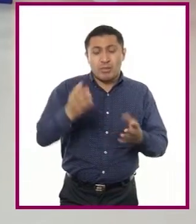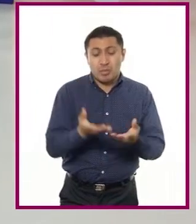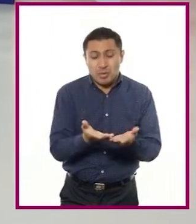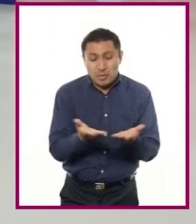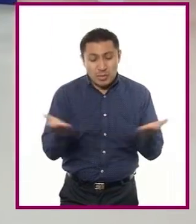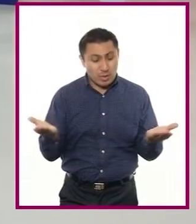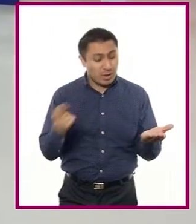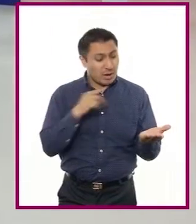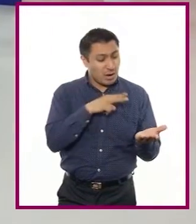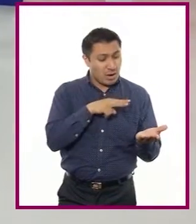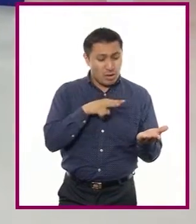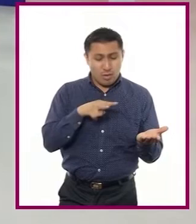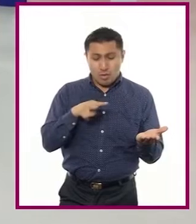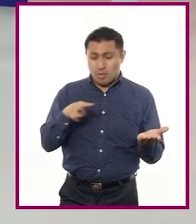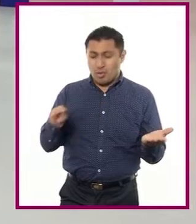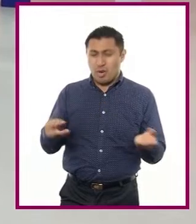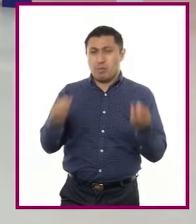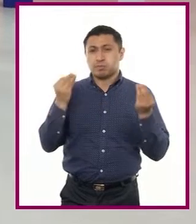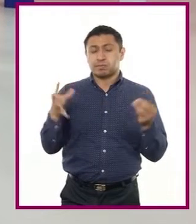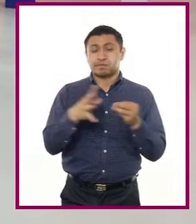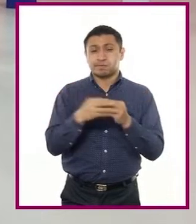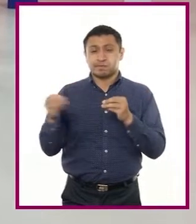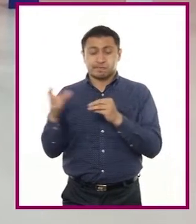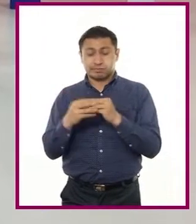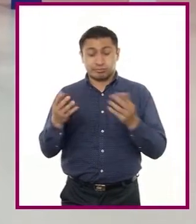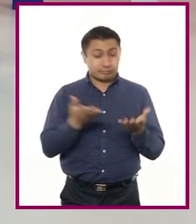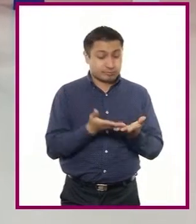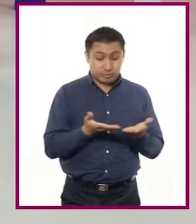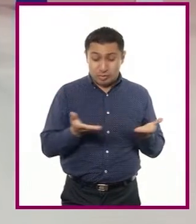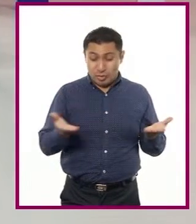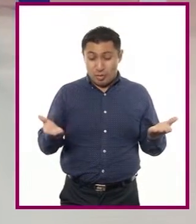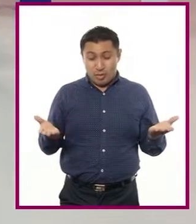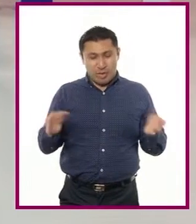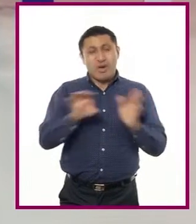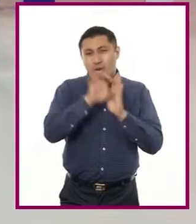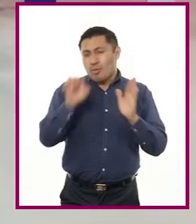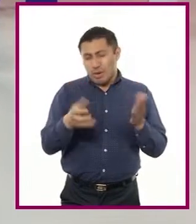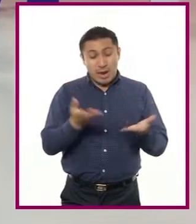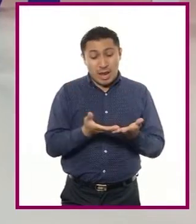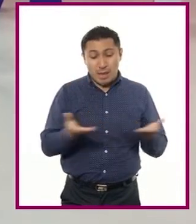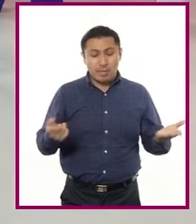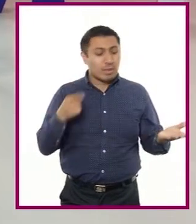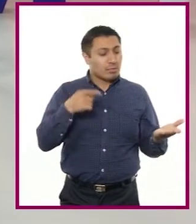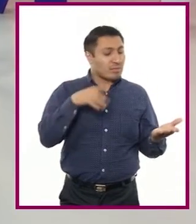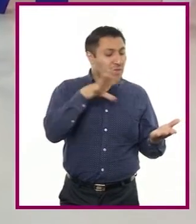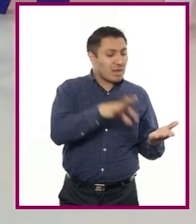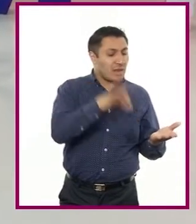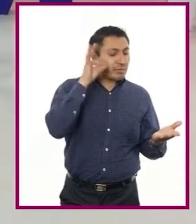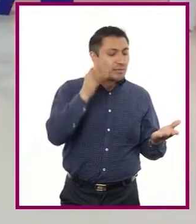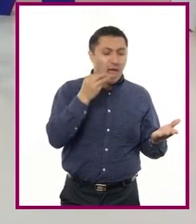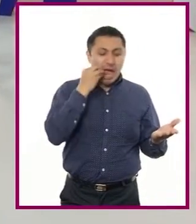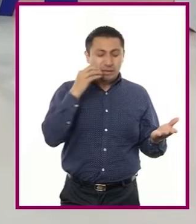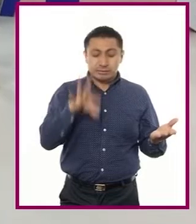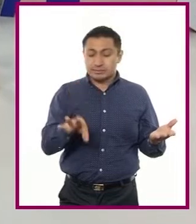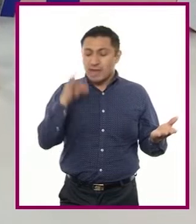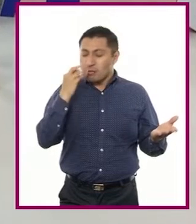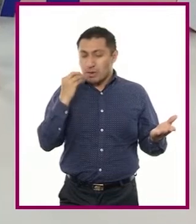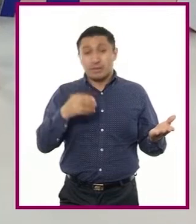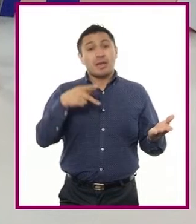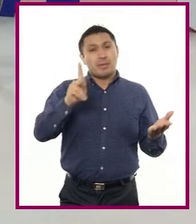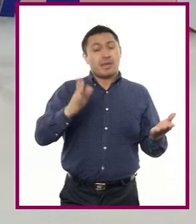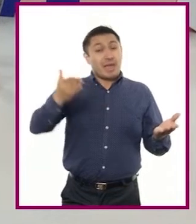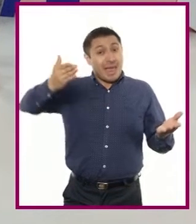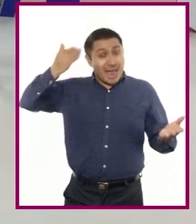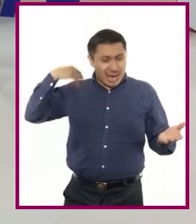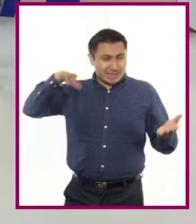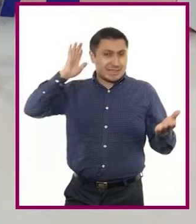de una gran variedad de frutas. Puedes elegir cuáles comer, pero para ello ya las has